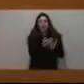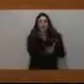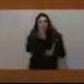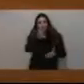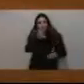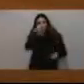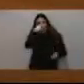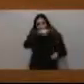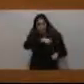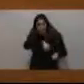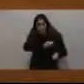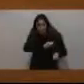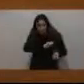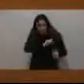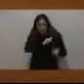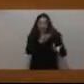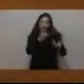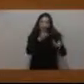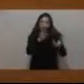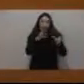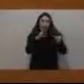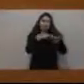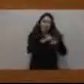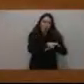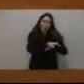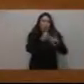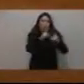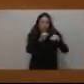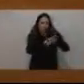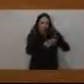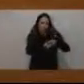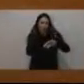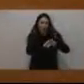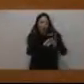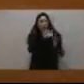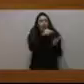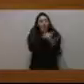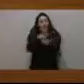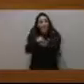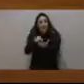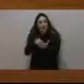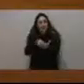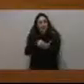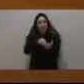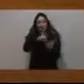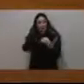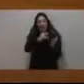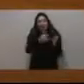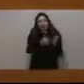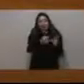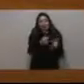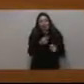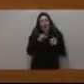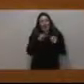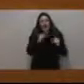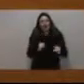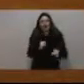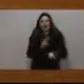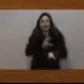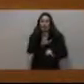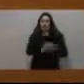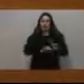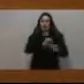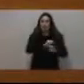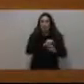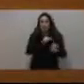cumplir todas las exigencias establecidas en la planificación energética nacional para la ubicación de una